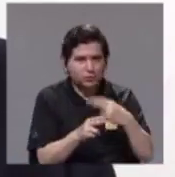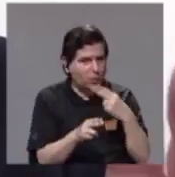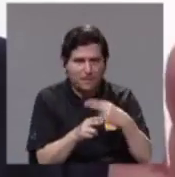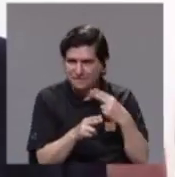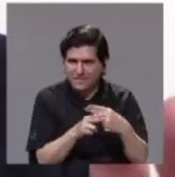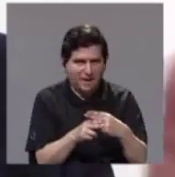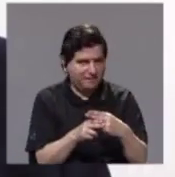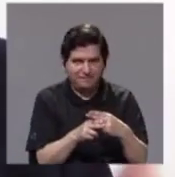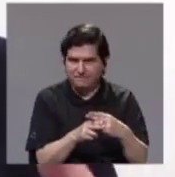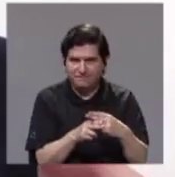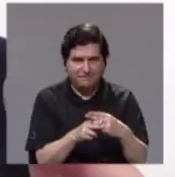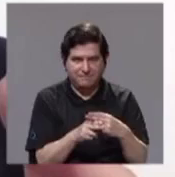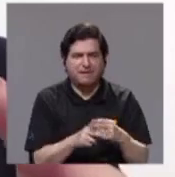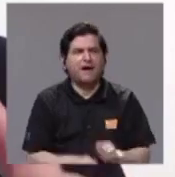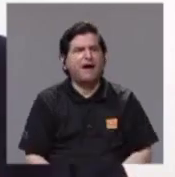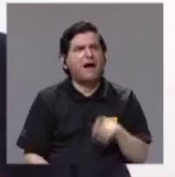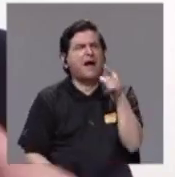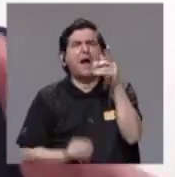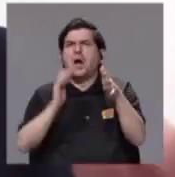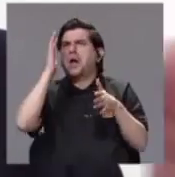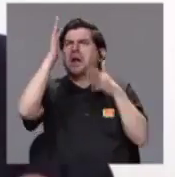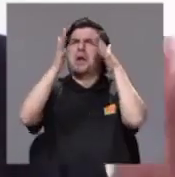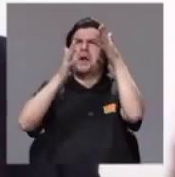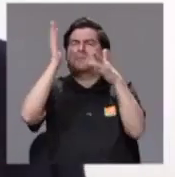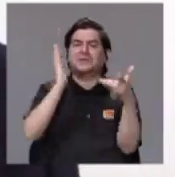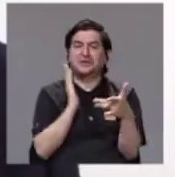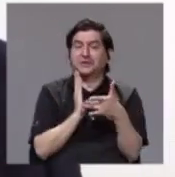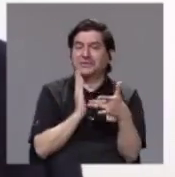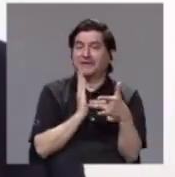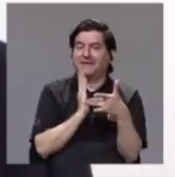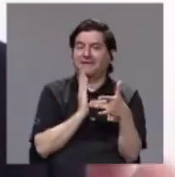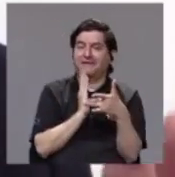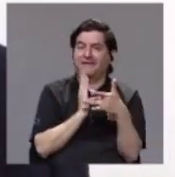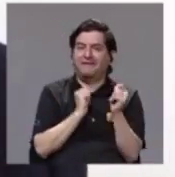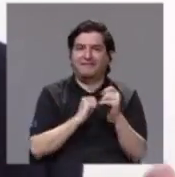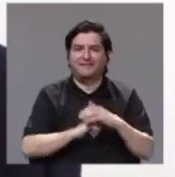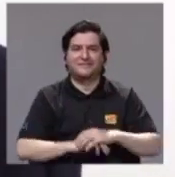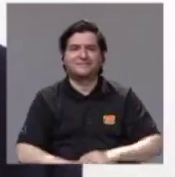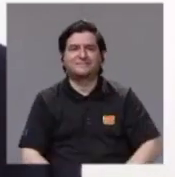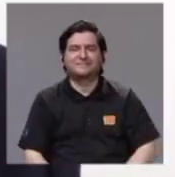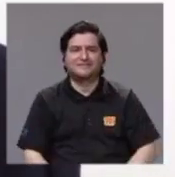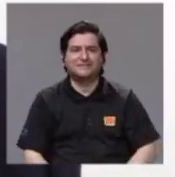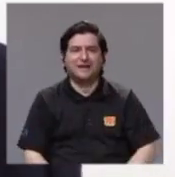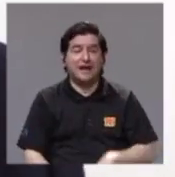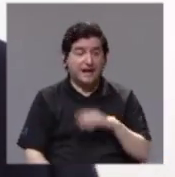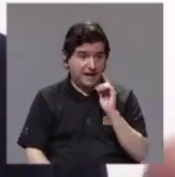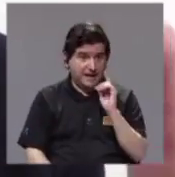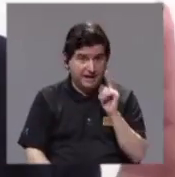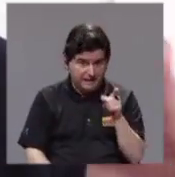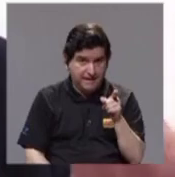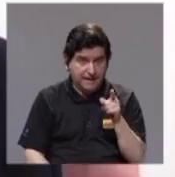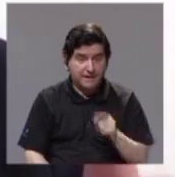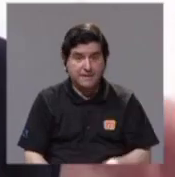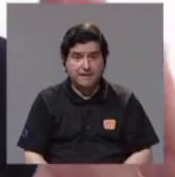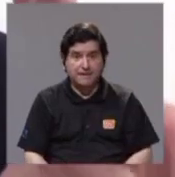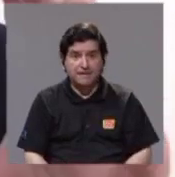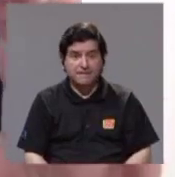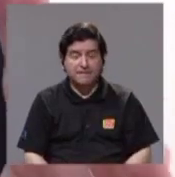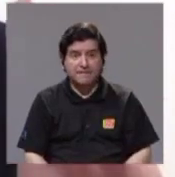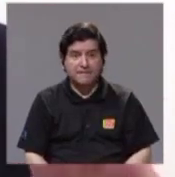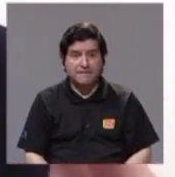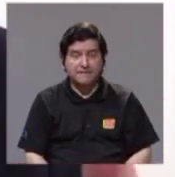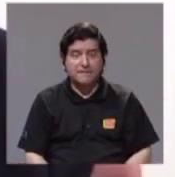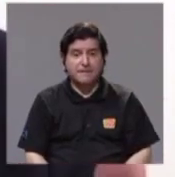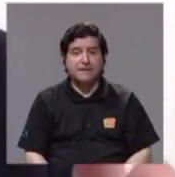ser finalmente la primera novela de la historia de la literatura. Va a utilizar